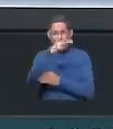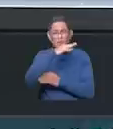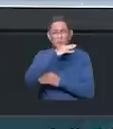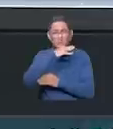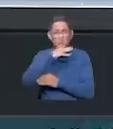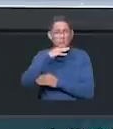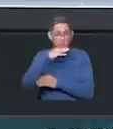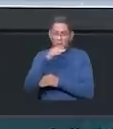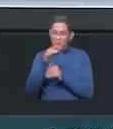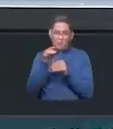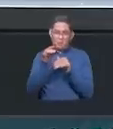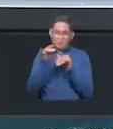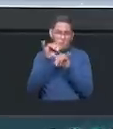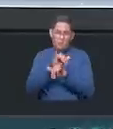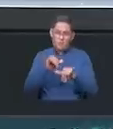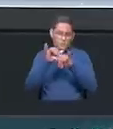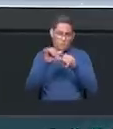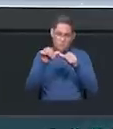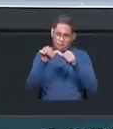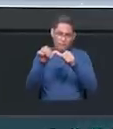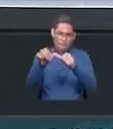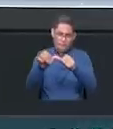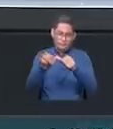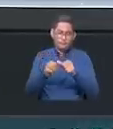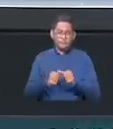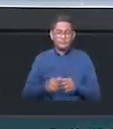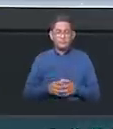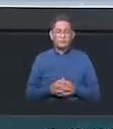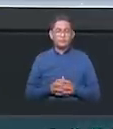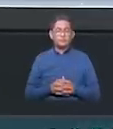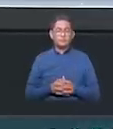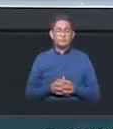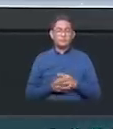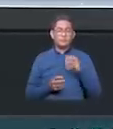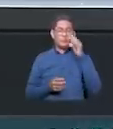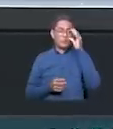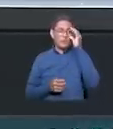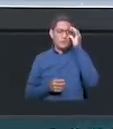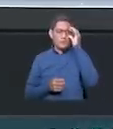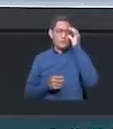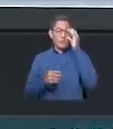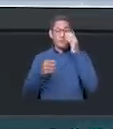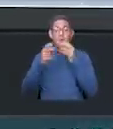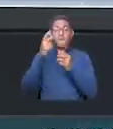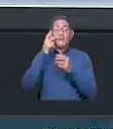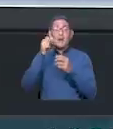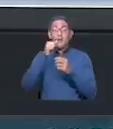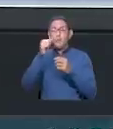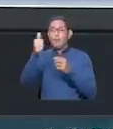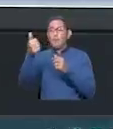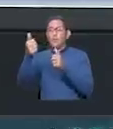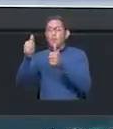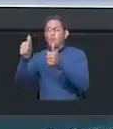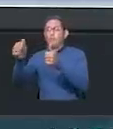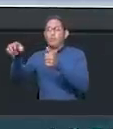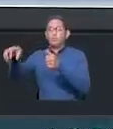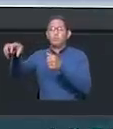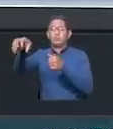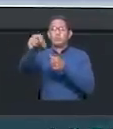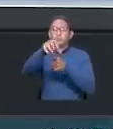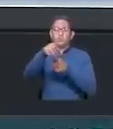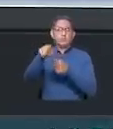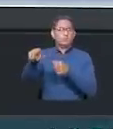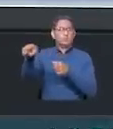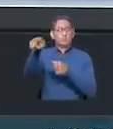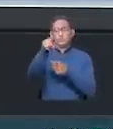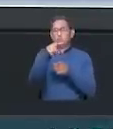4 am de la mañana en el resto de los distritos de la provincia de veraguas se mantienen